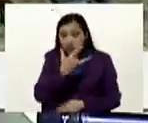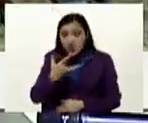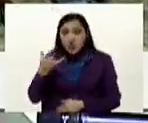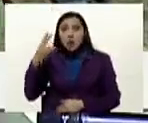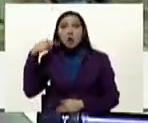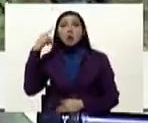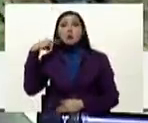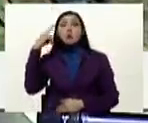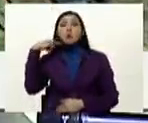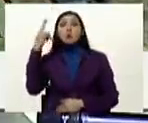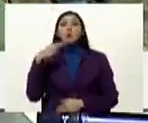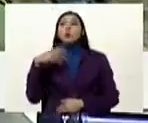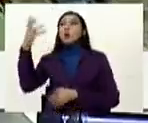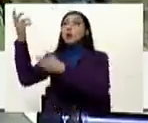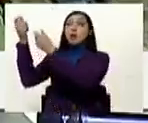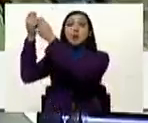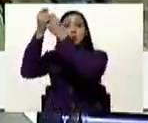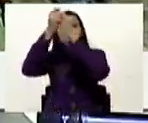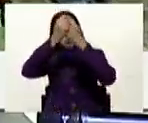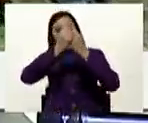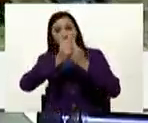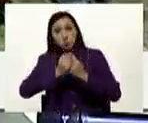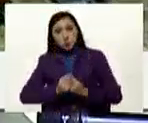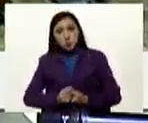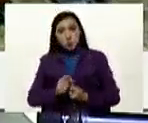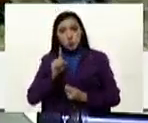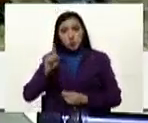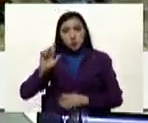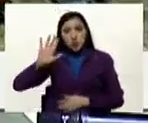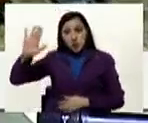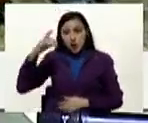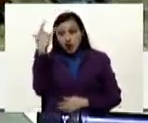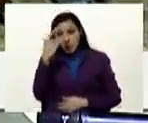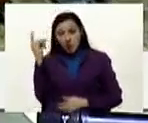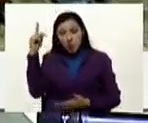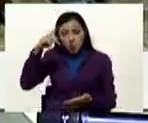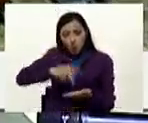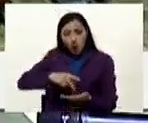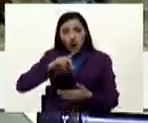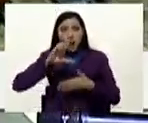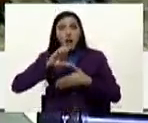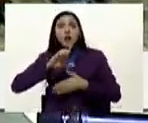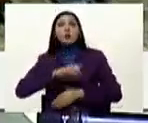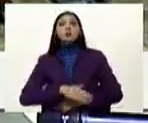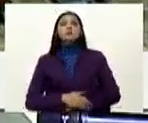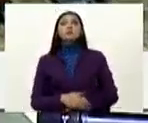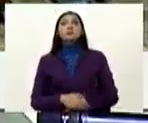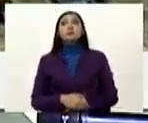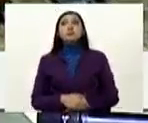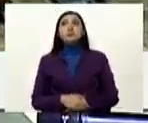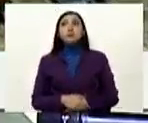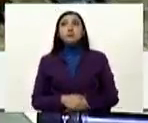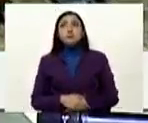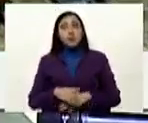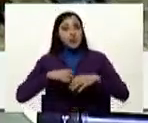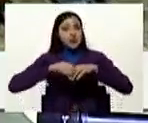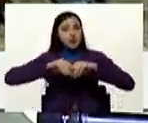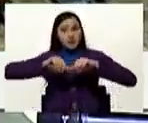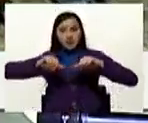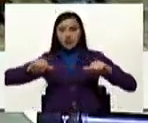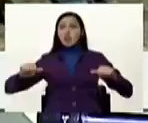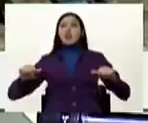que fueron traídos desde África hasta estas tierras suramericanas, a estas tierras